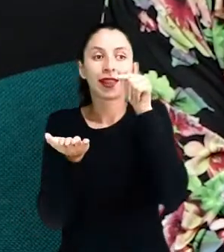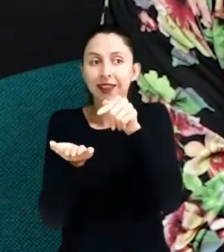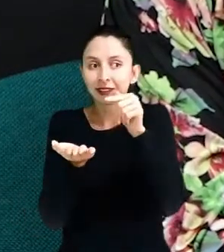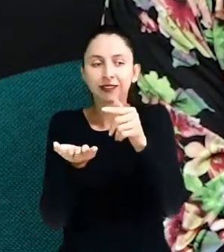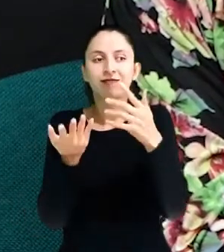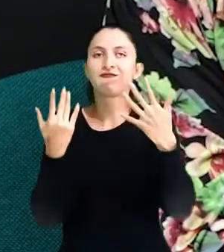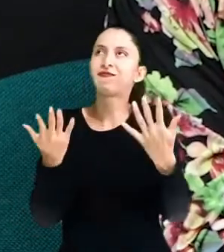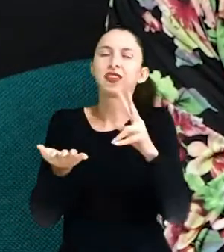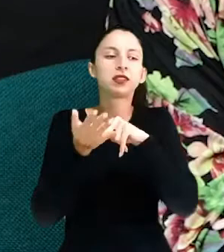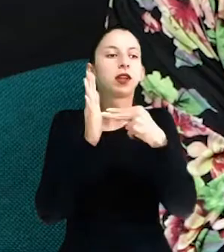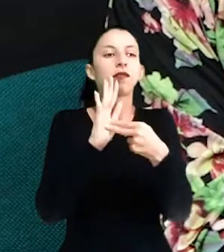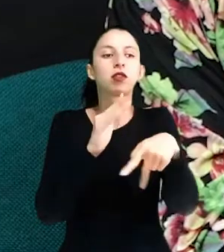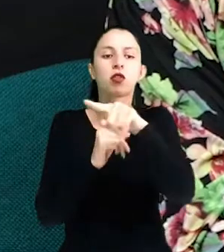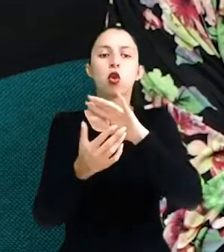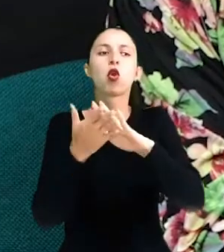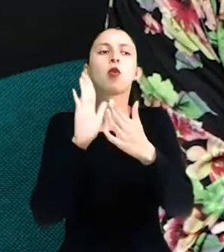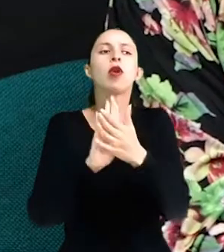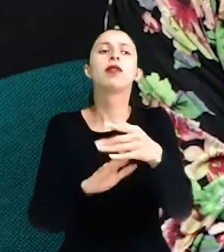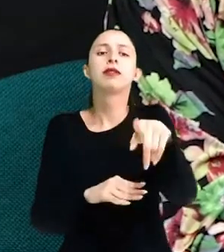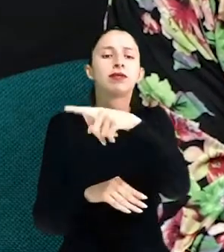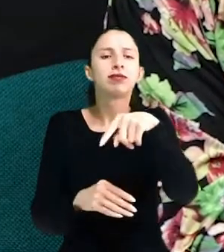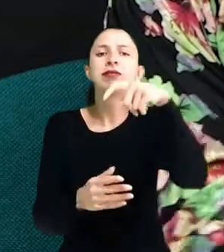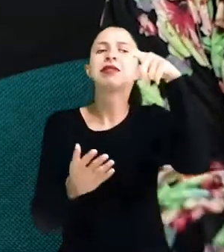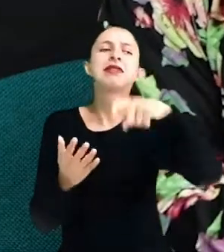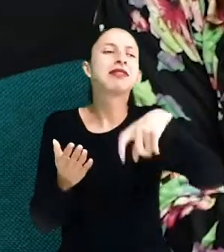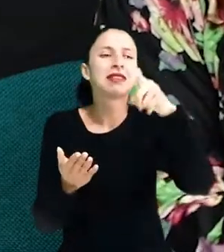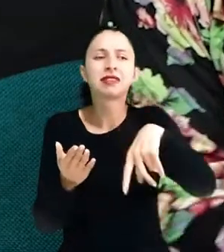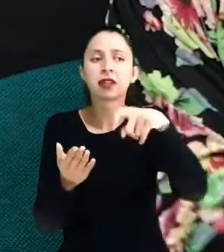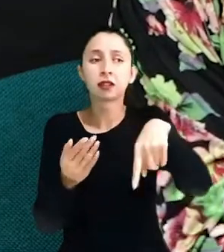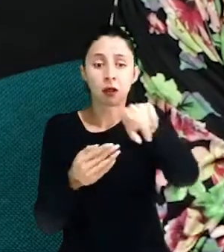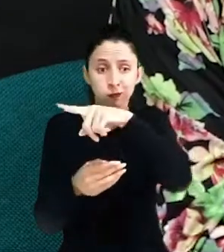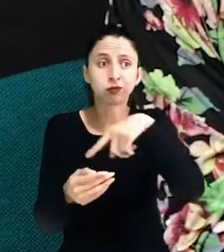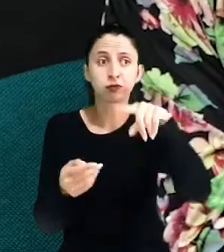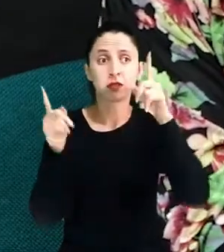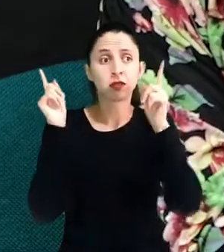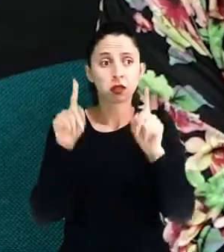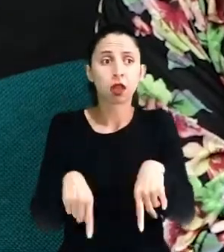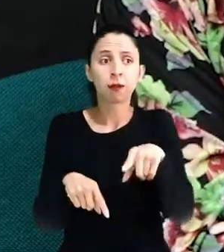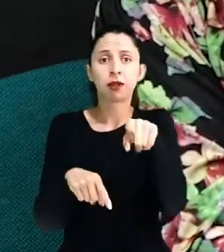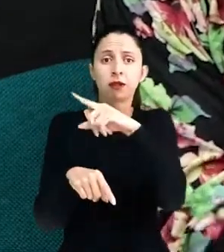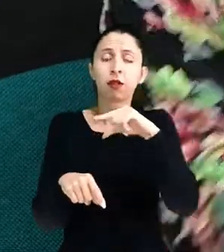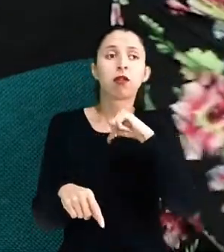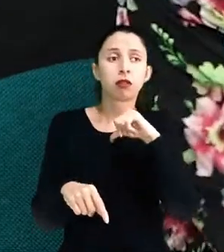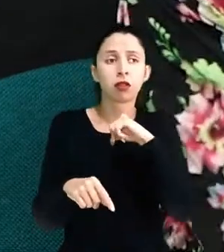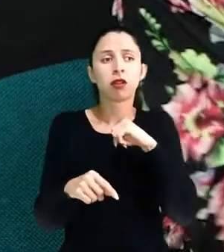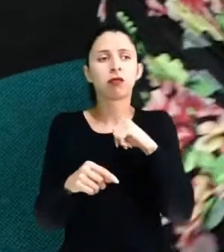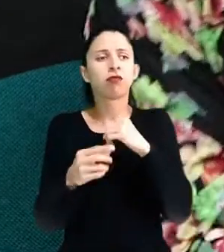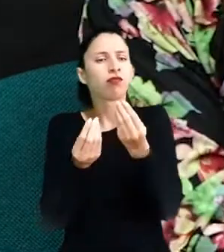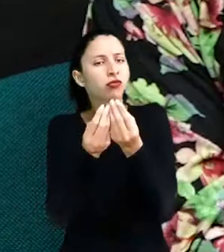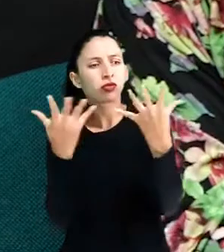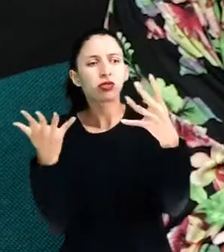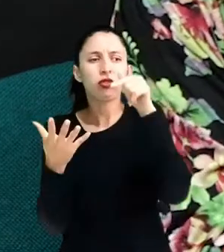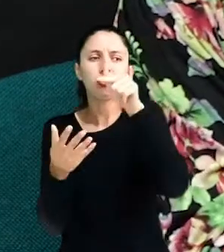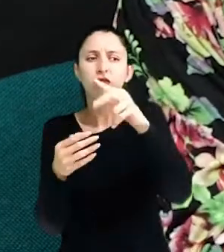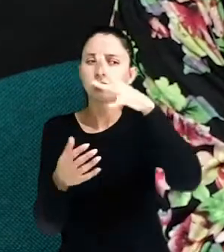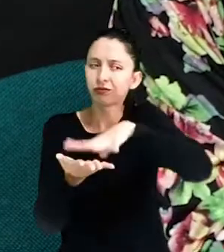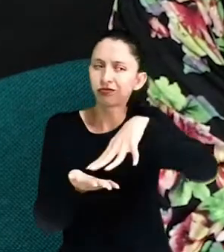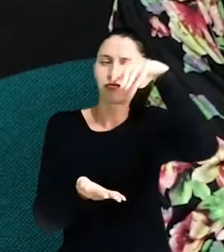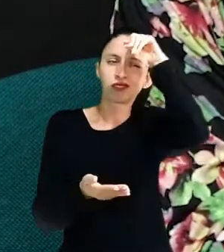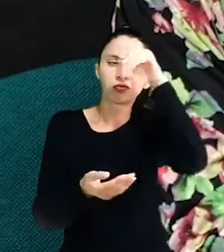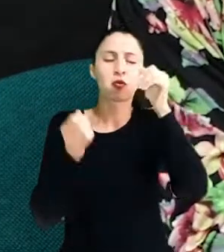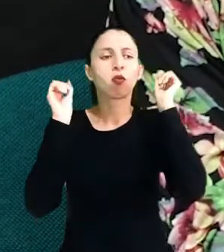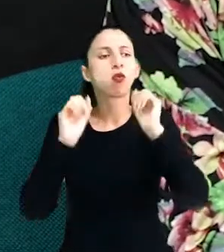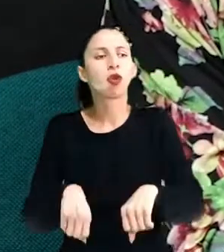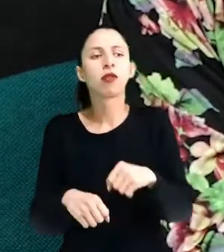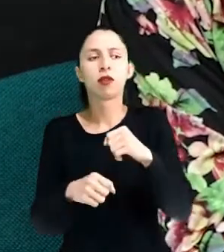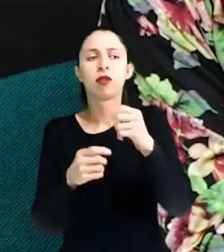rurales, aquellas Correcto. Comunidades que también tienen muchos aprendizajes y muchas enseñanzas que le han traído seguramente a usted